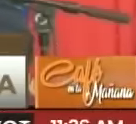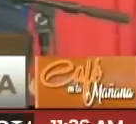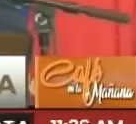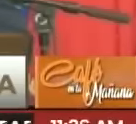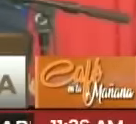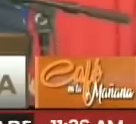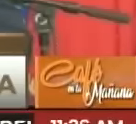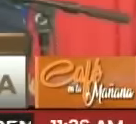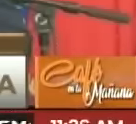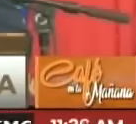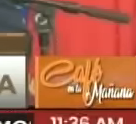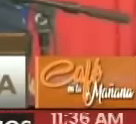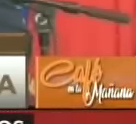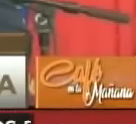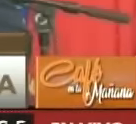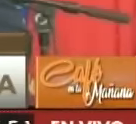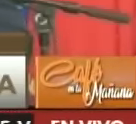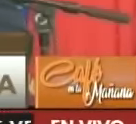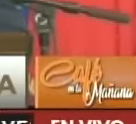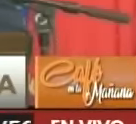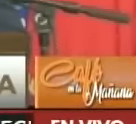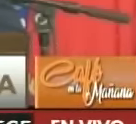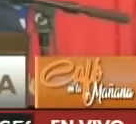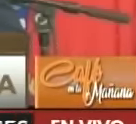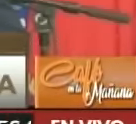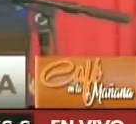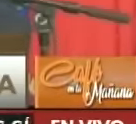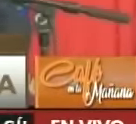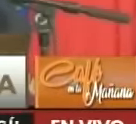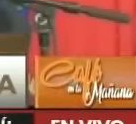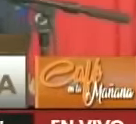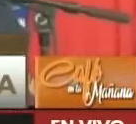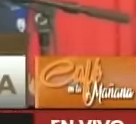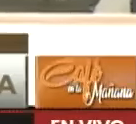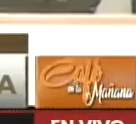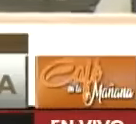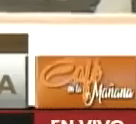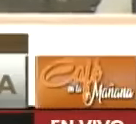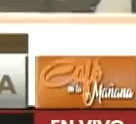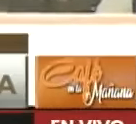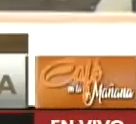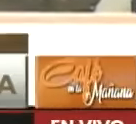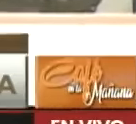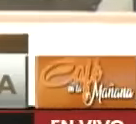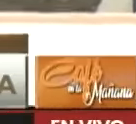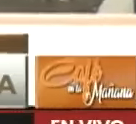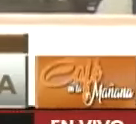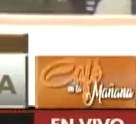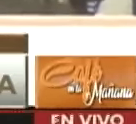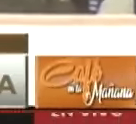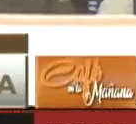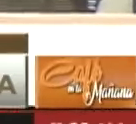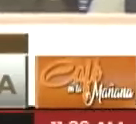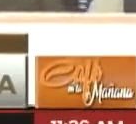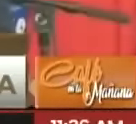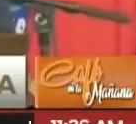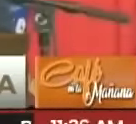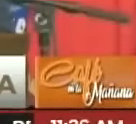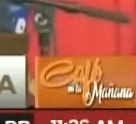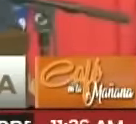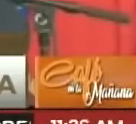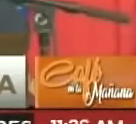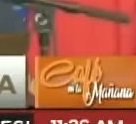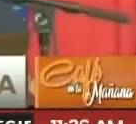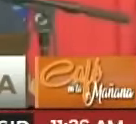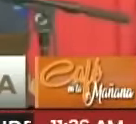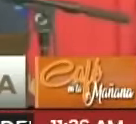un país, que es norma constitucional, como por ejemplo convocar un referéndum consultivo cuando el tema así